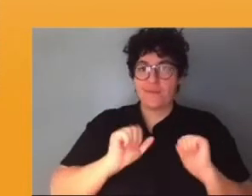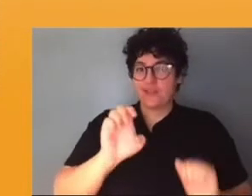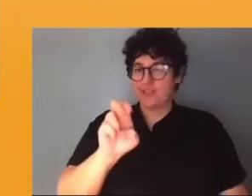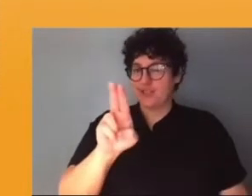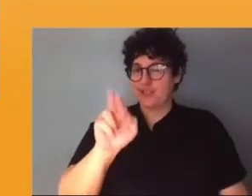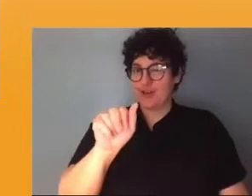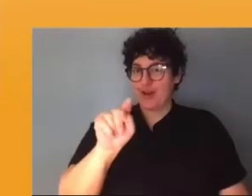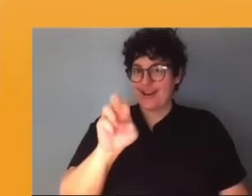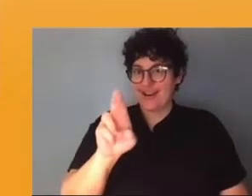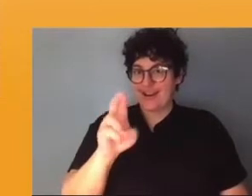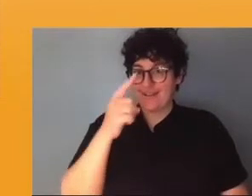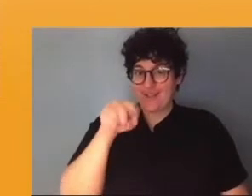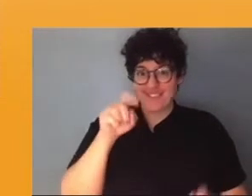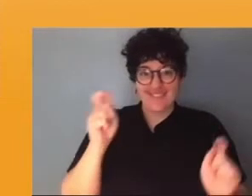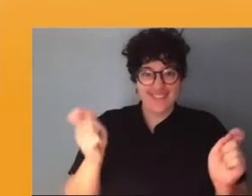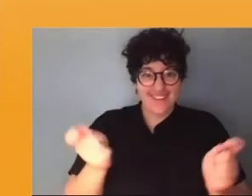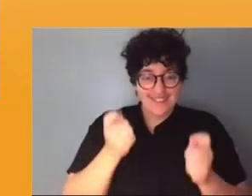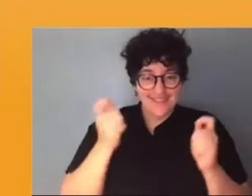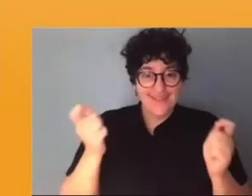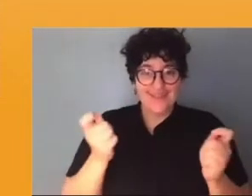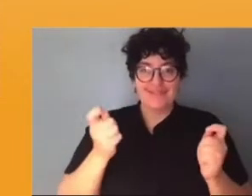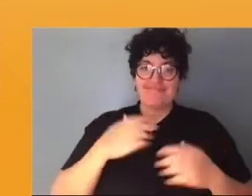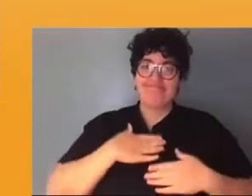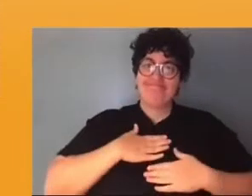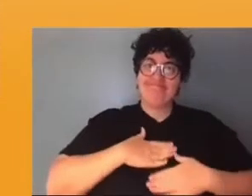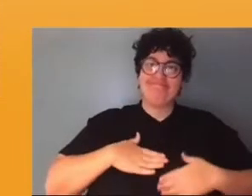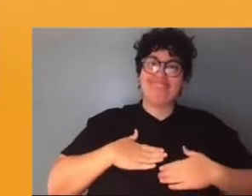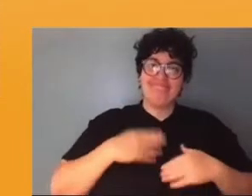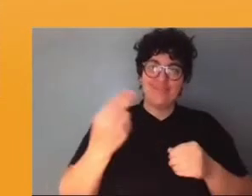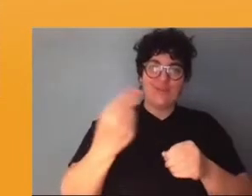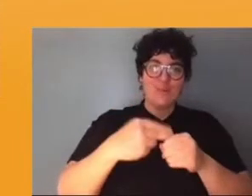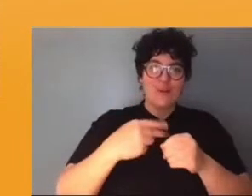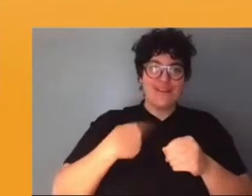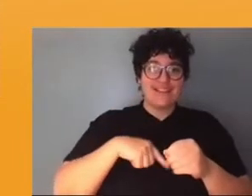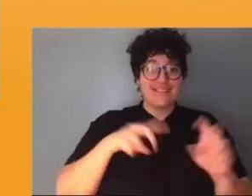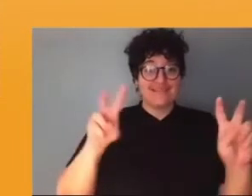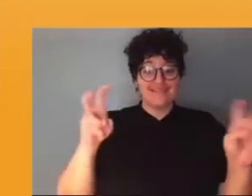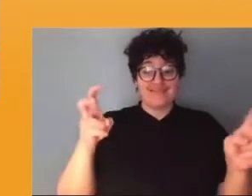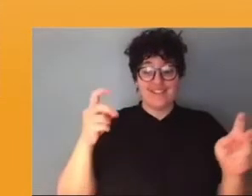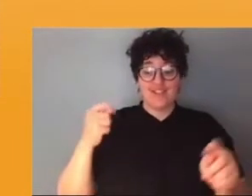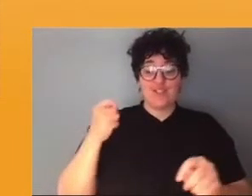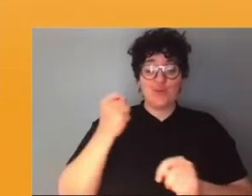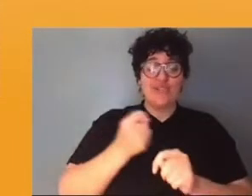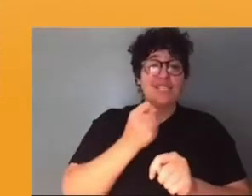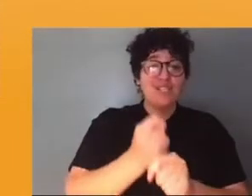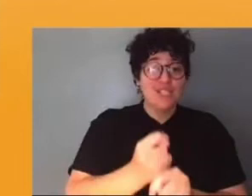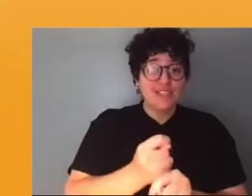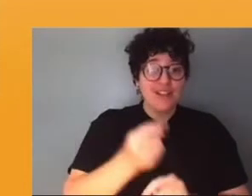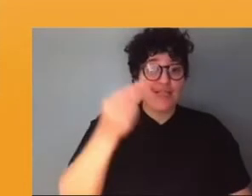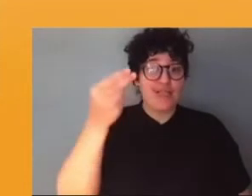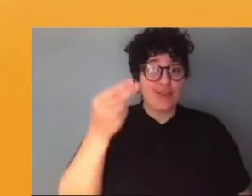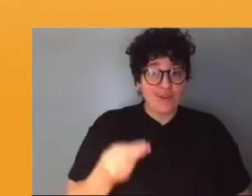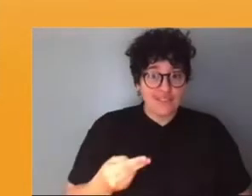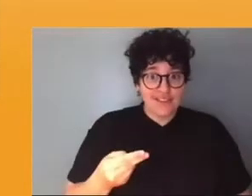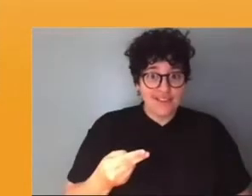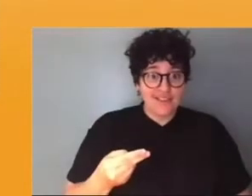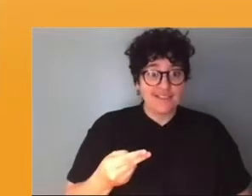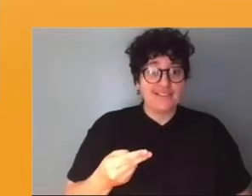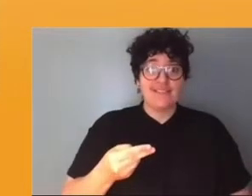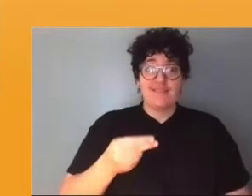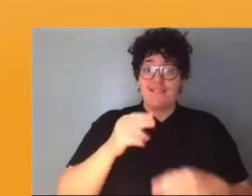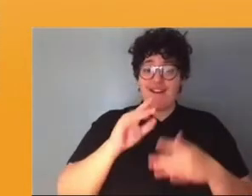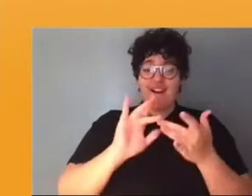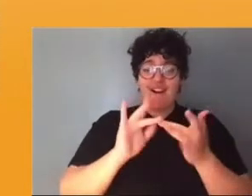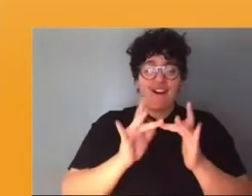estoy muy contenta de que estén aquí con nosotros para Tradiciones de los Jueves de Tradiciones, una serie de conversaciones en línea